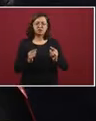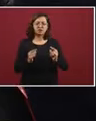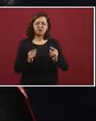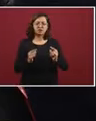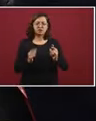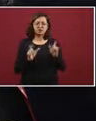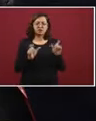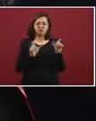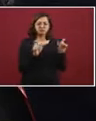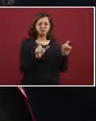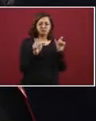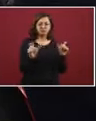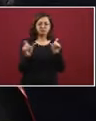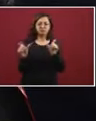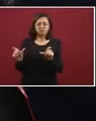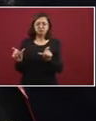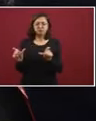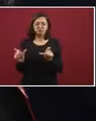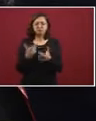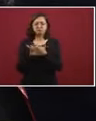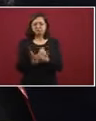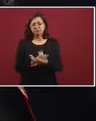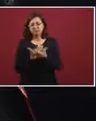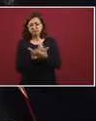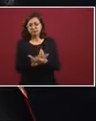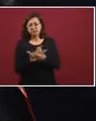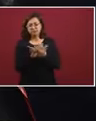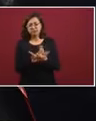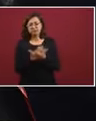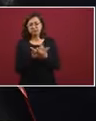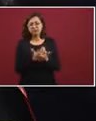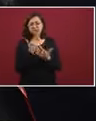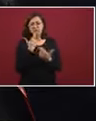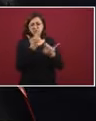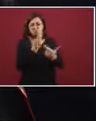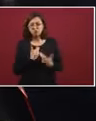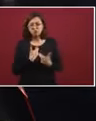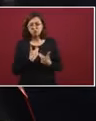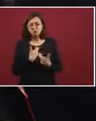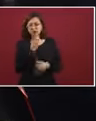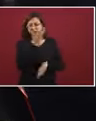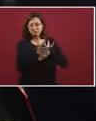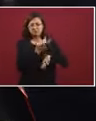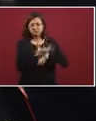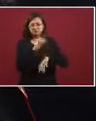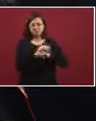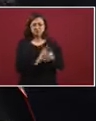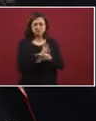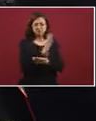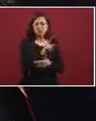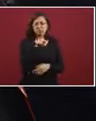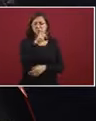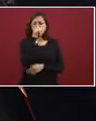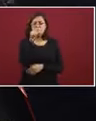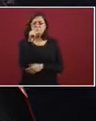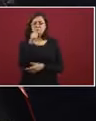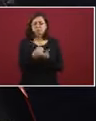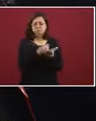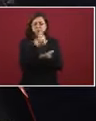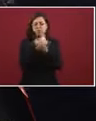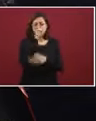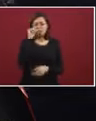garitas mexicanas esperando una resolución de los Estados Unidos. Por ejemplo, en Juárez hay 3,000